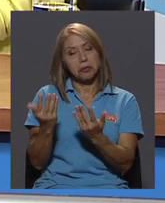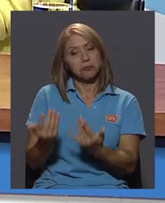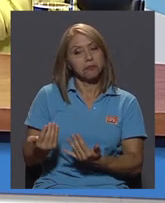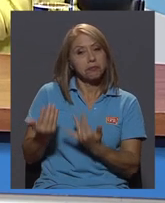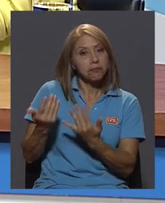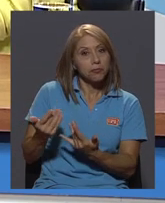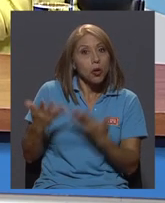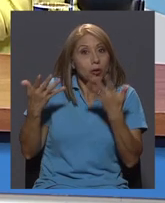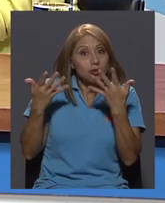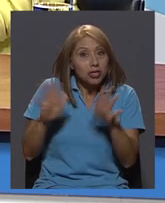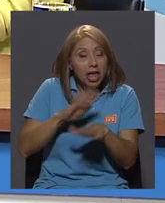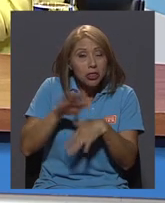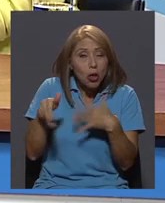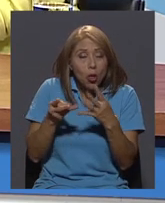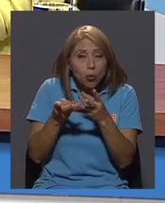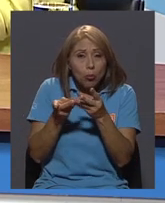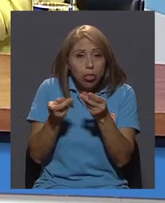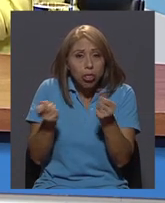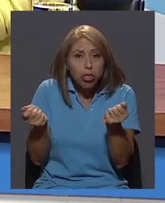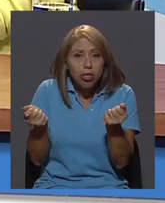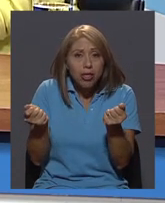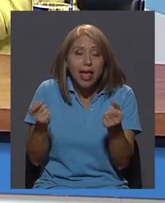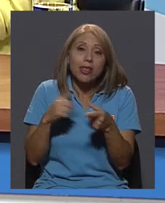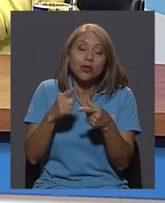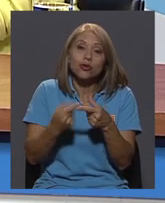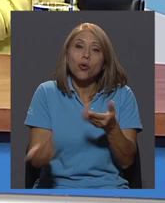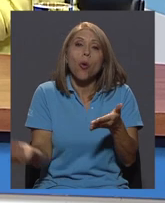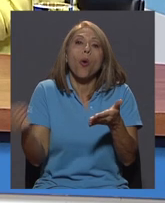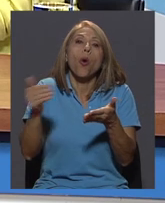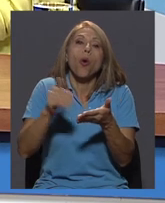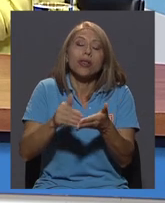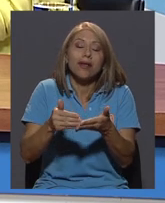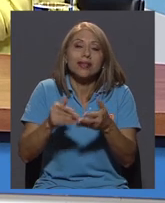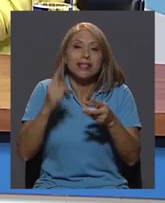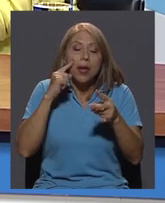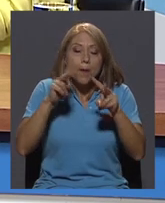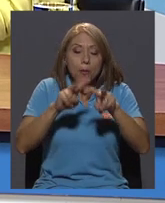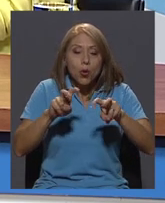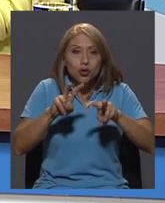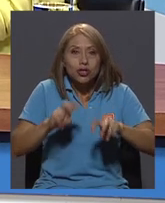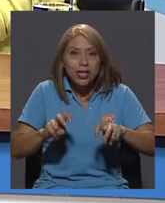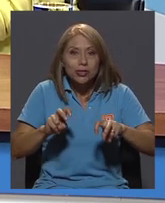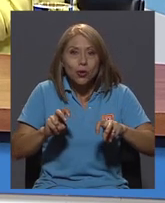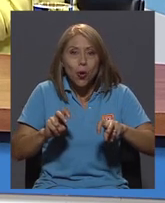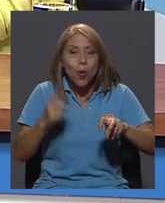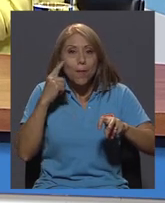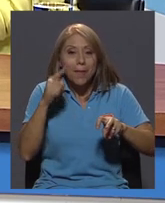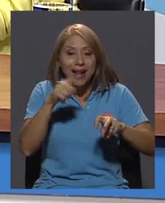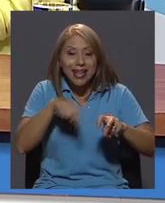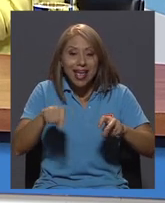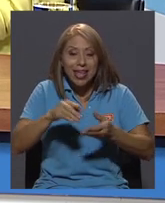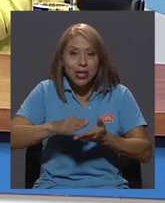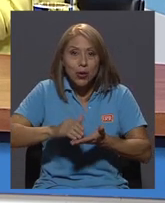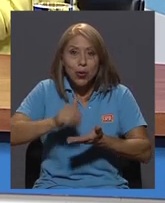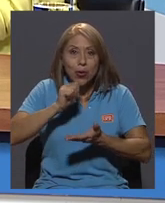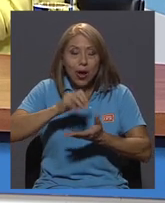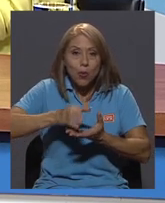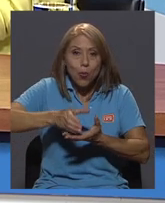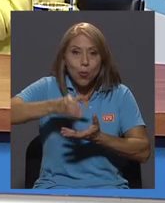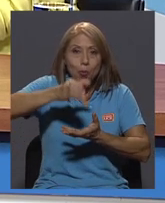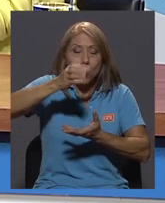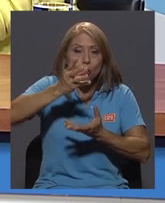ya se había grabado toda la materia orgánica se procede a realizar un proceso de filtrado al vacío con ayuda de